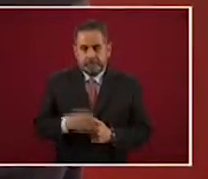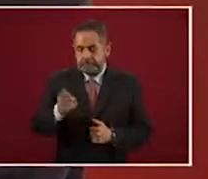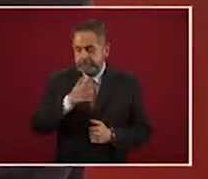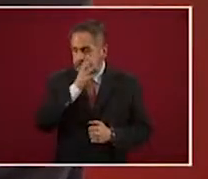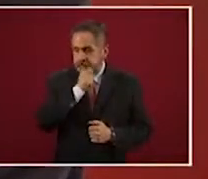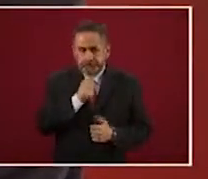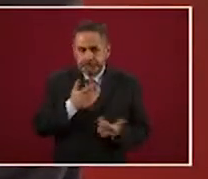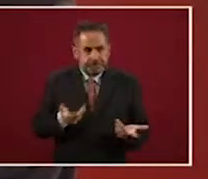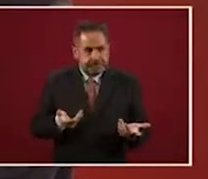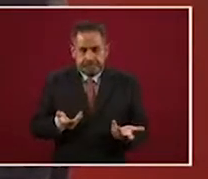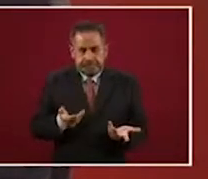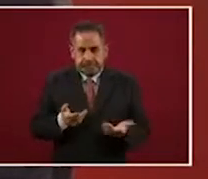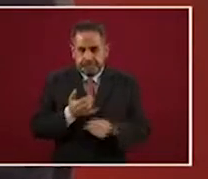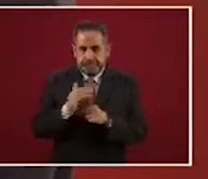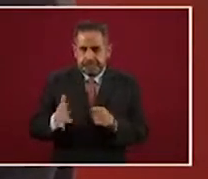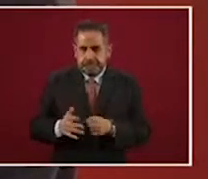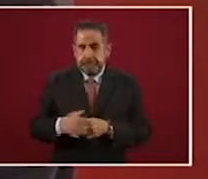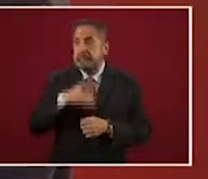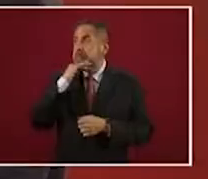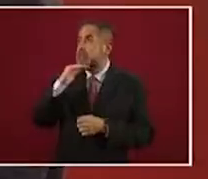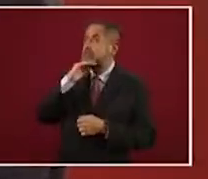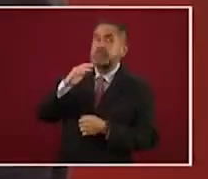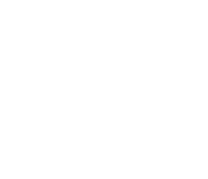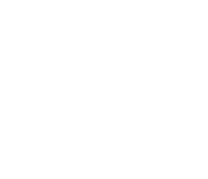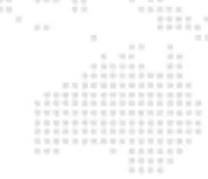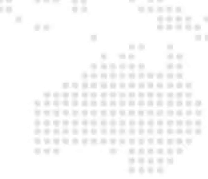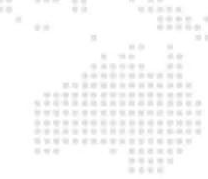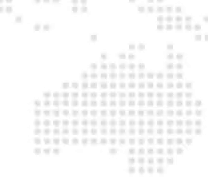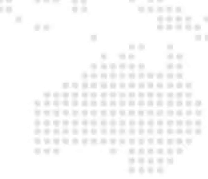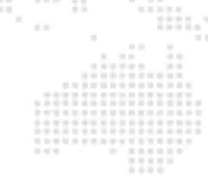imposible que no se den cuenta